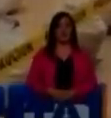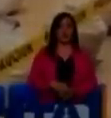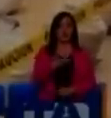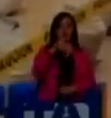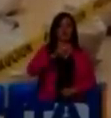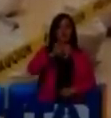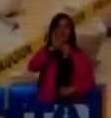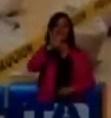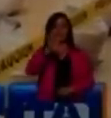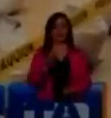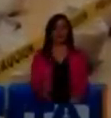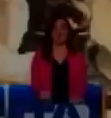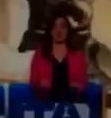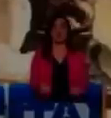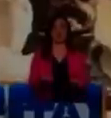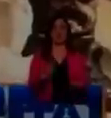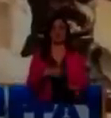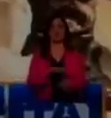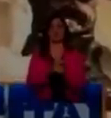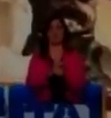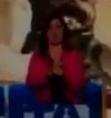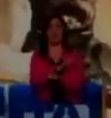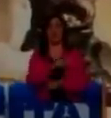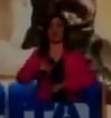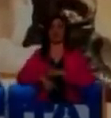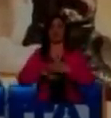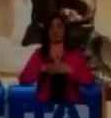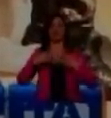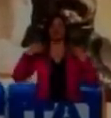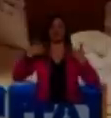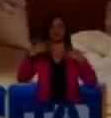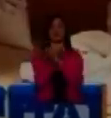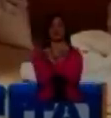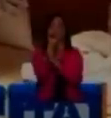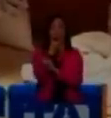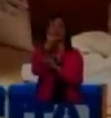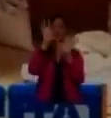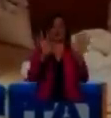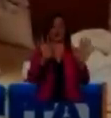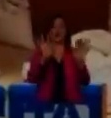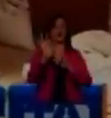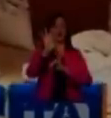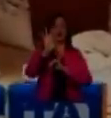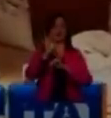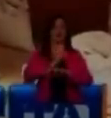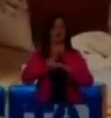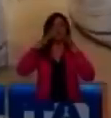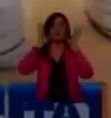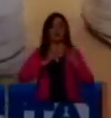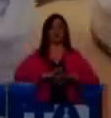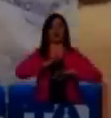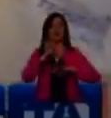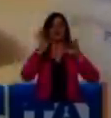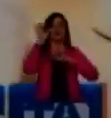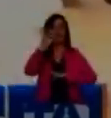11.85 toneladas de cocaína incautadas en el puerto marítimo de Guayaquil entre la noche del viernes 9 de diciembre y la madrugada del sábado 10.